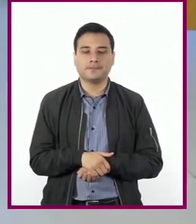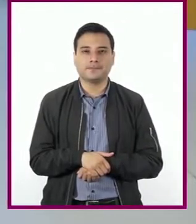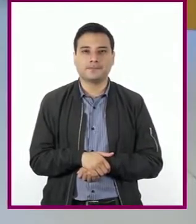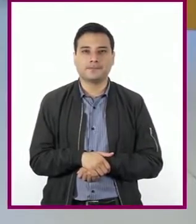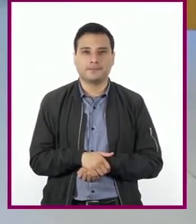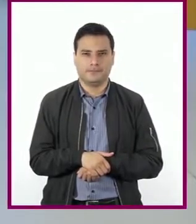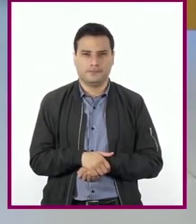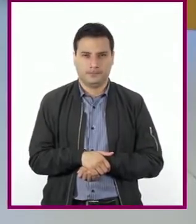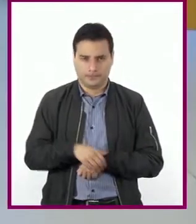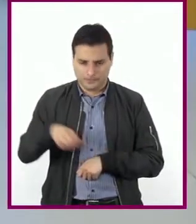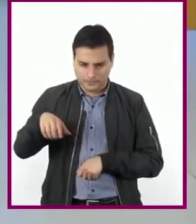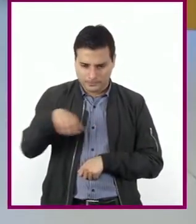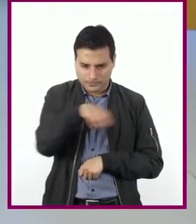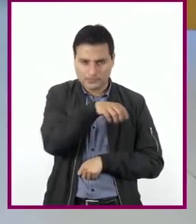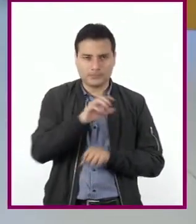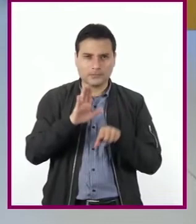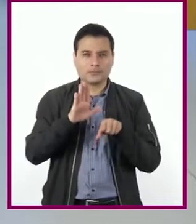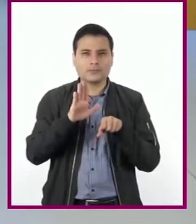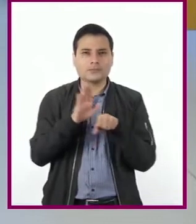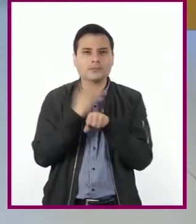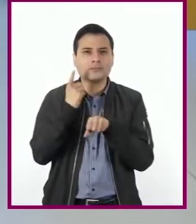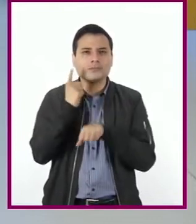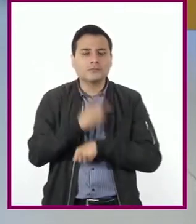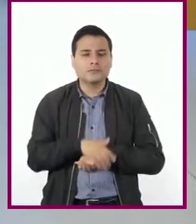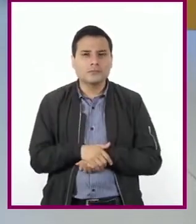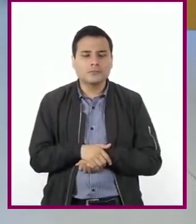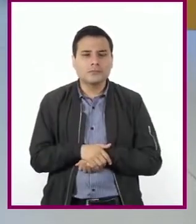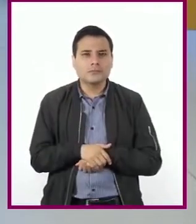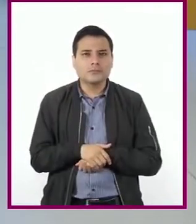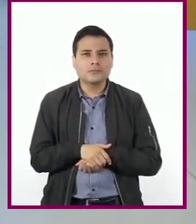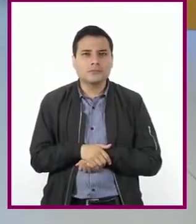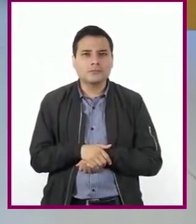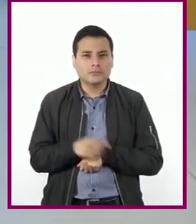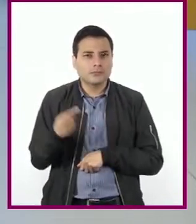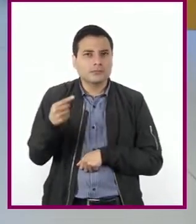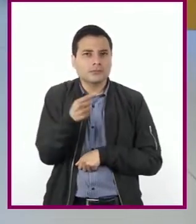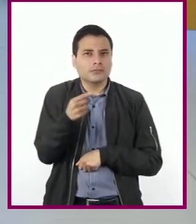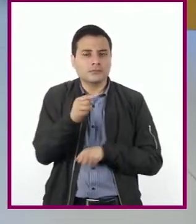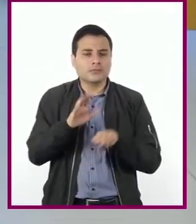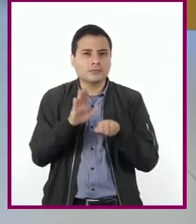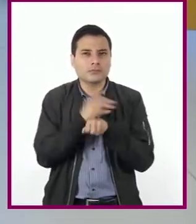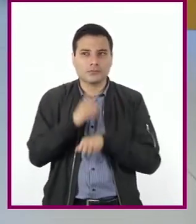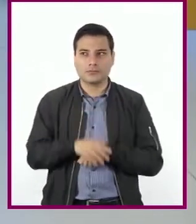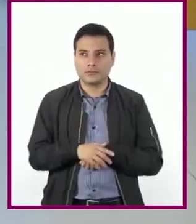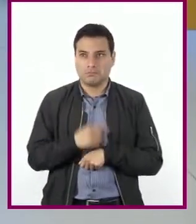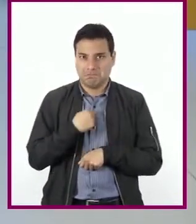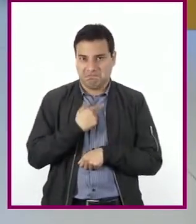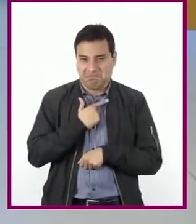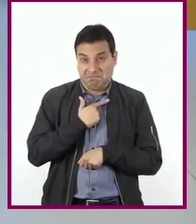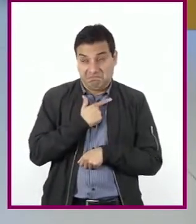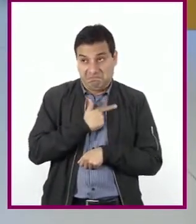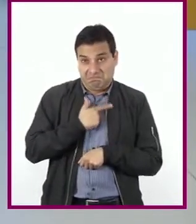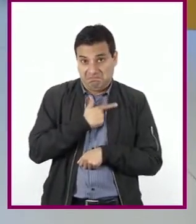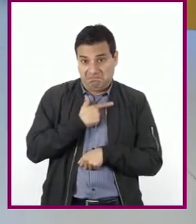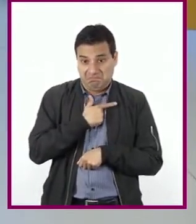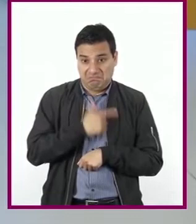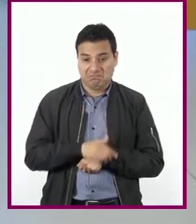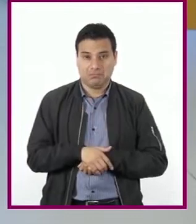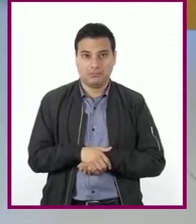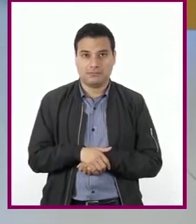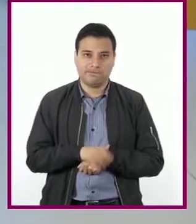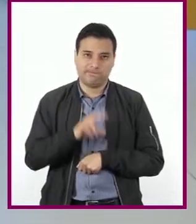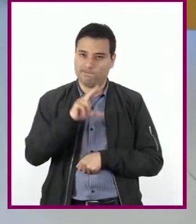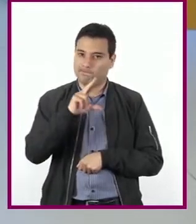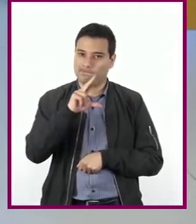¿Por qué moviste el carrito hacia allá? Porque me gustó esa dirección. Pues